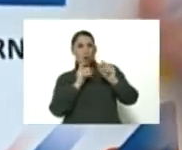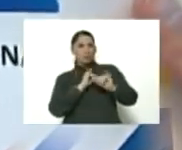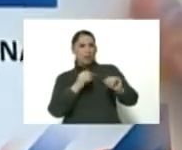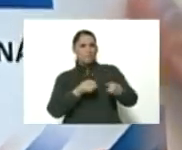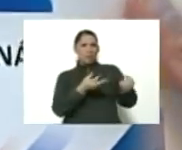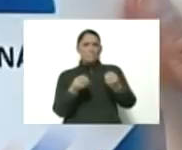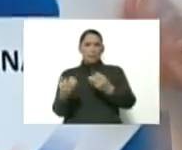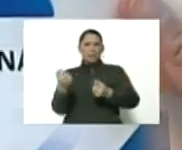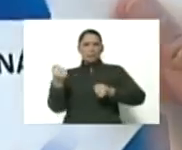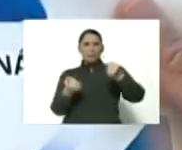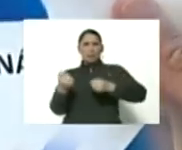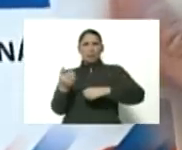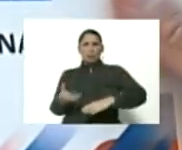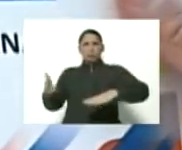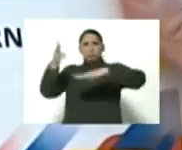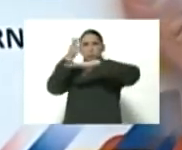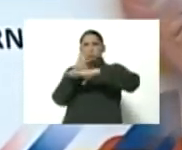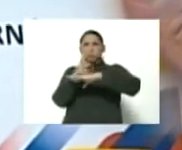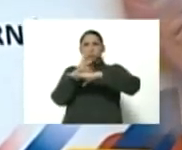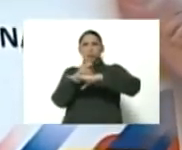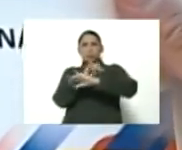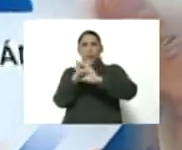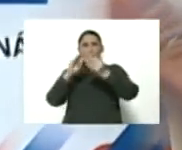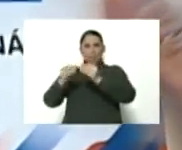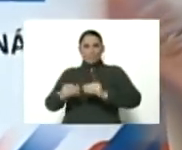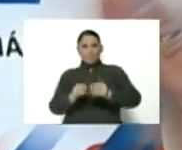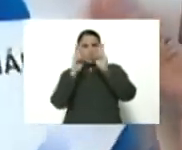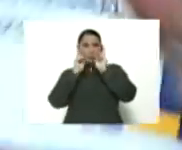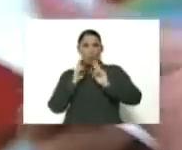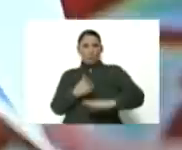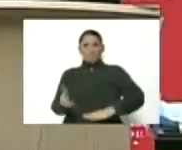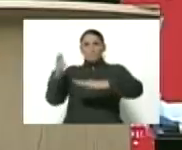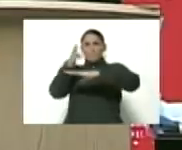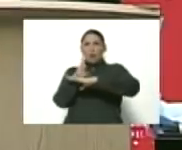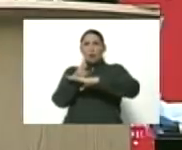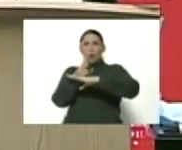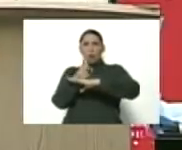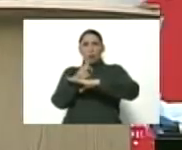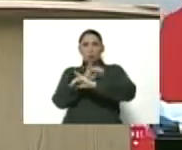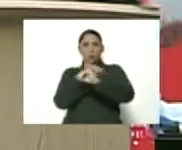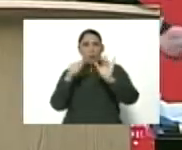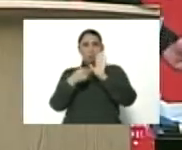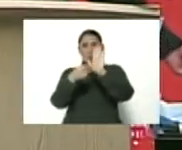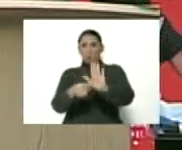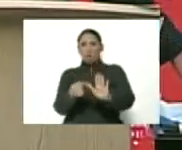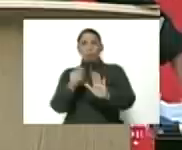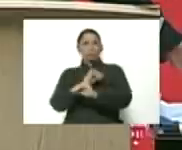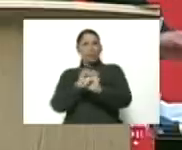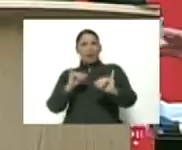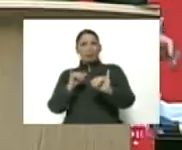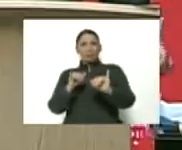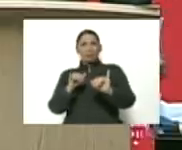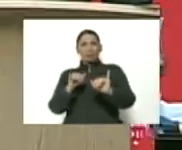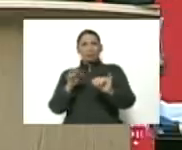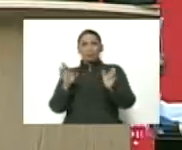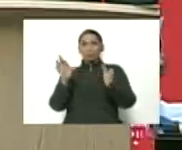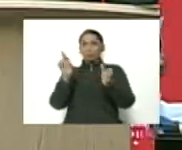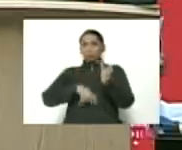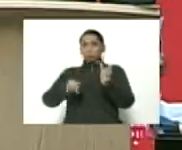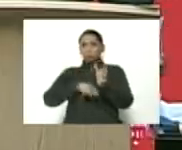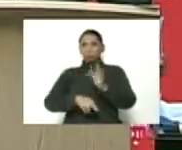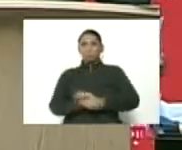debidamente artillados y debidamente acondicionados con armas de alto calibre. Ya los mostramos y ya se ha mostrado en